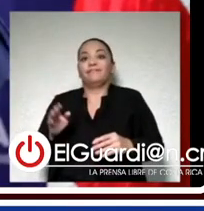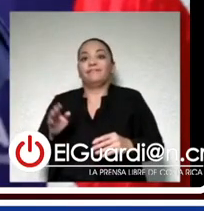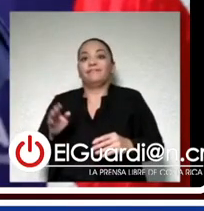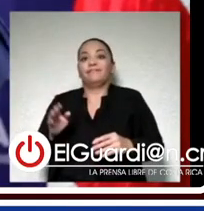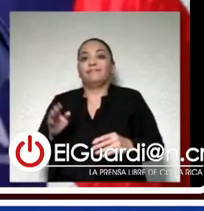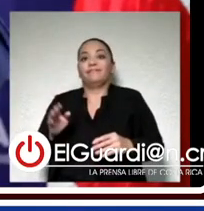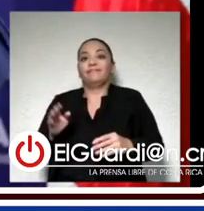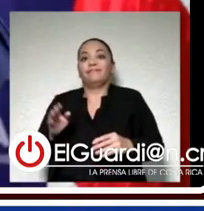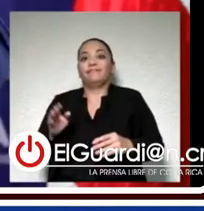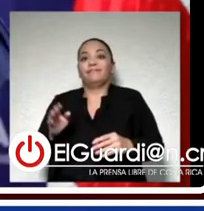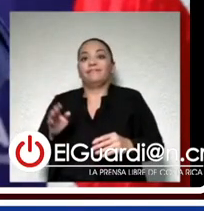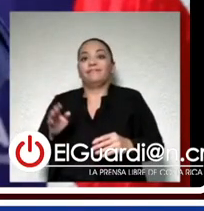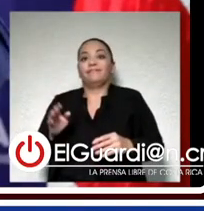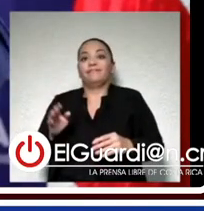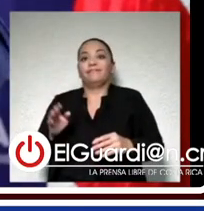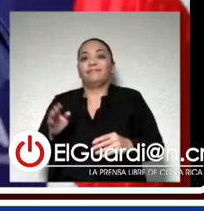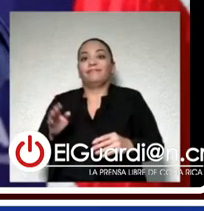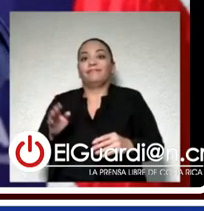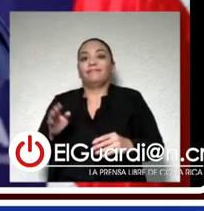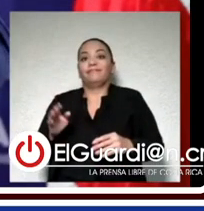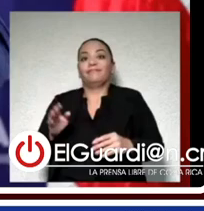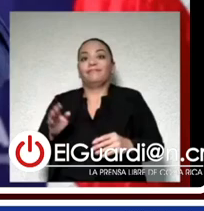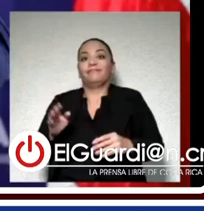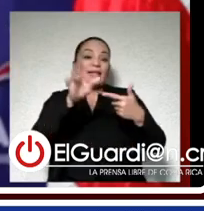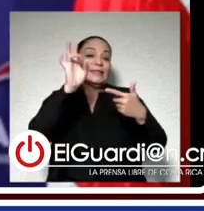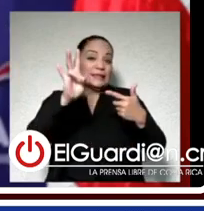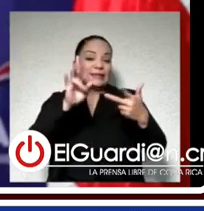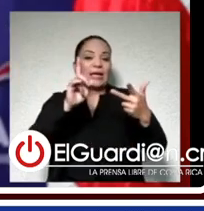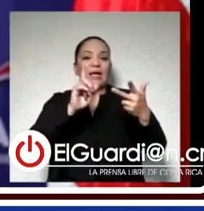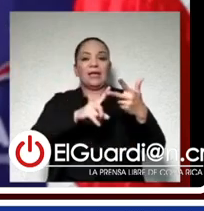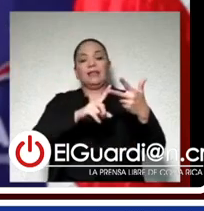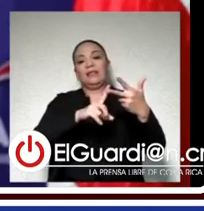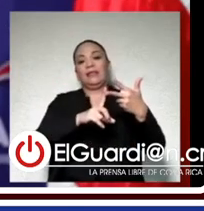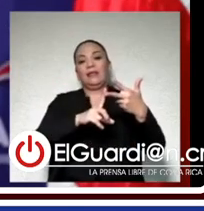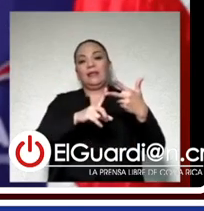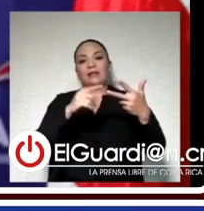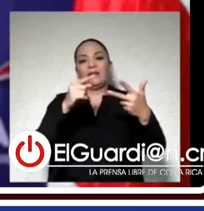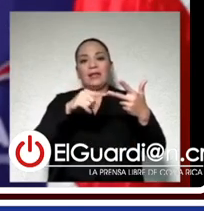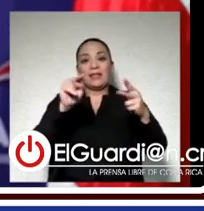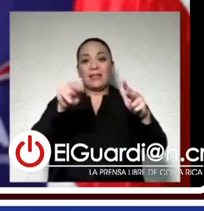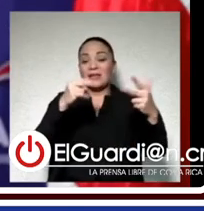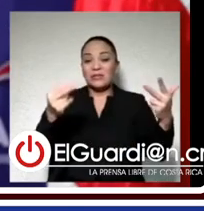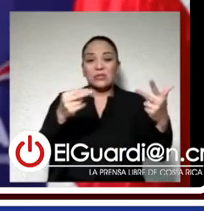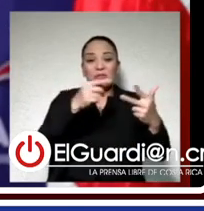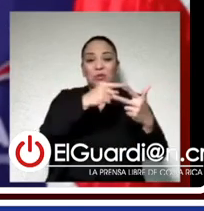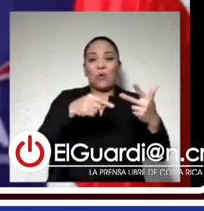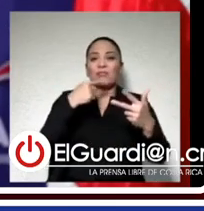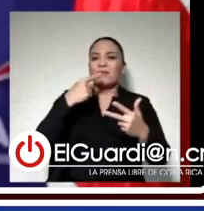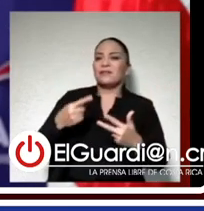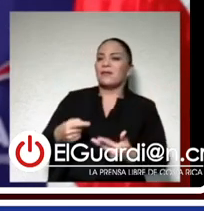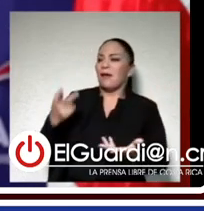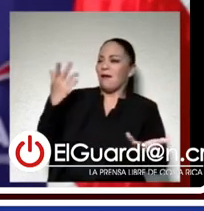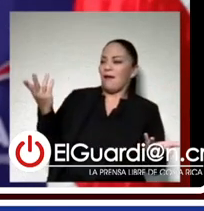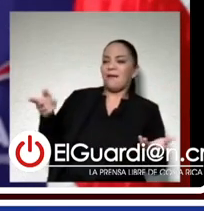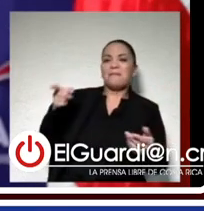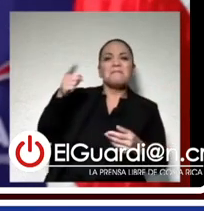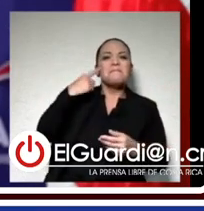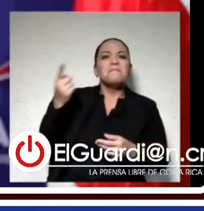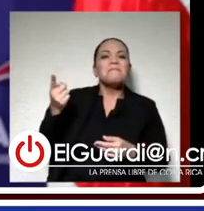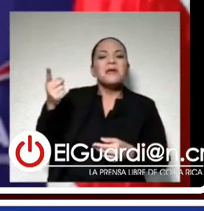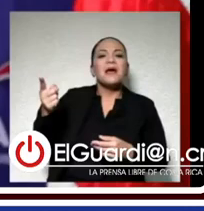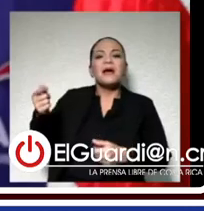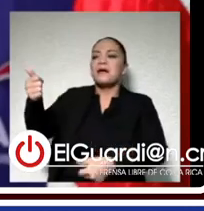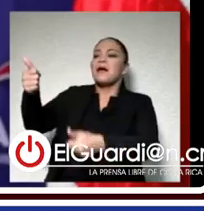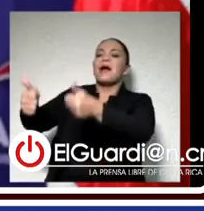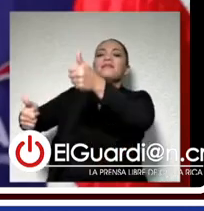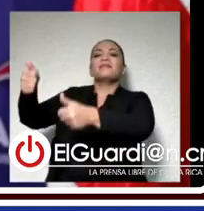se rasgan las ropas diciendo, un candidato a la Junta Directiva de Arecep le